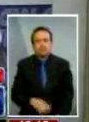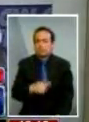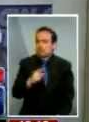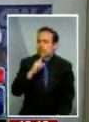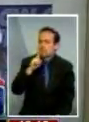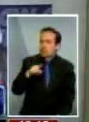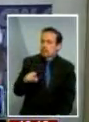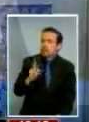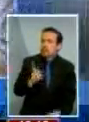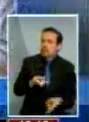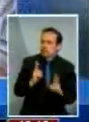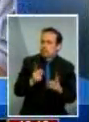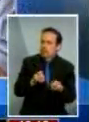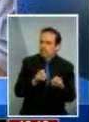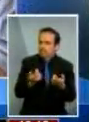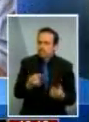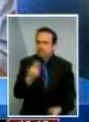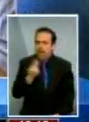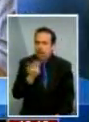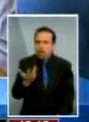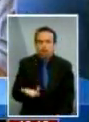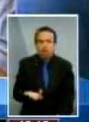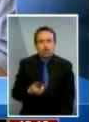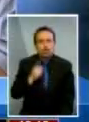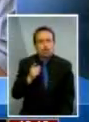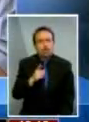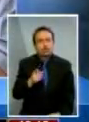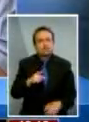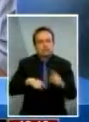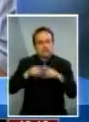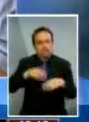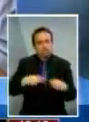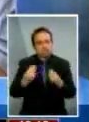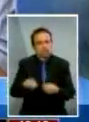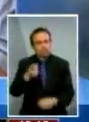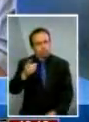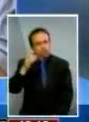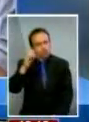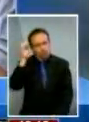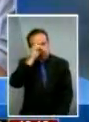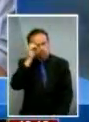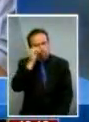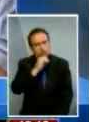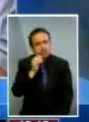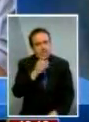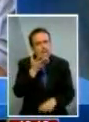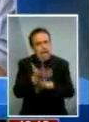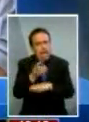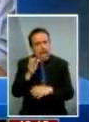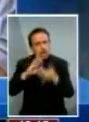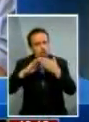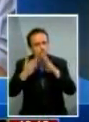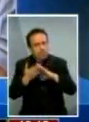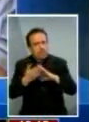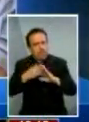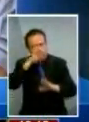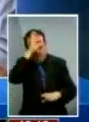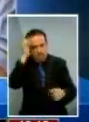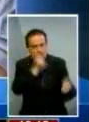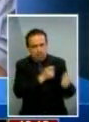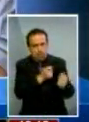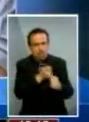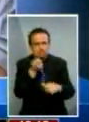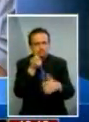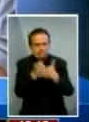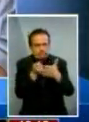Estado de Derecho. También se habla de reivindicación de tierra. ¿Usted considera que hay derechos de las comunidades que están en